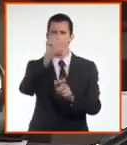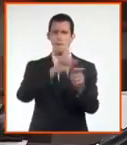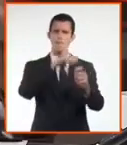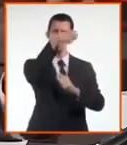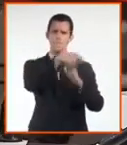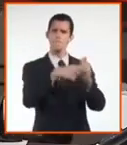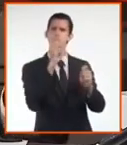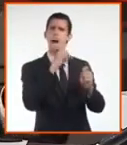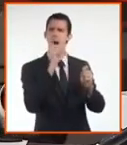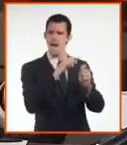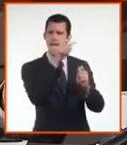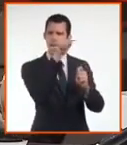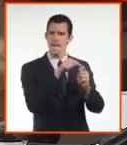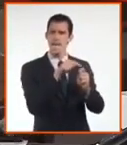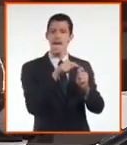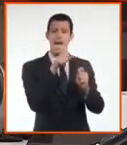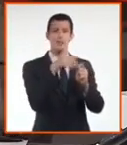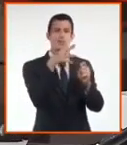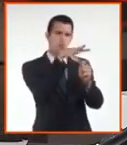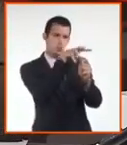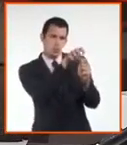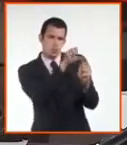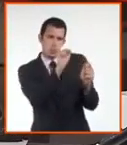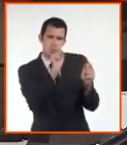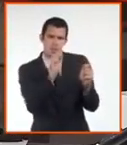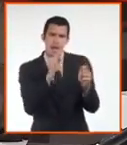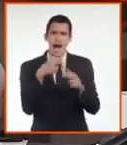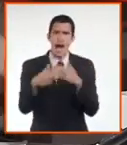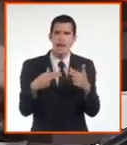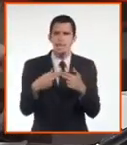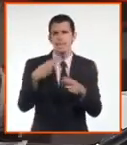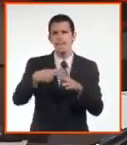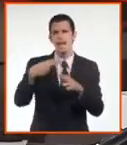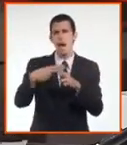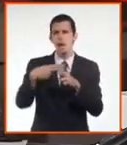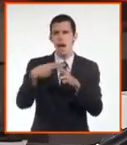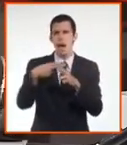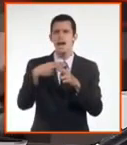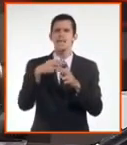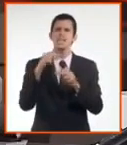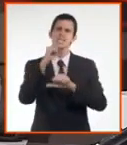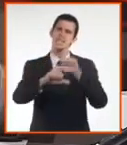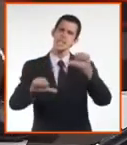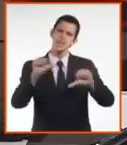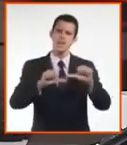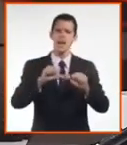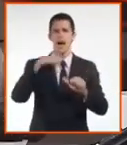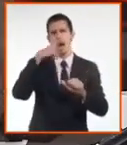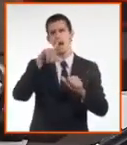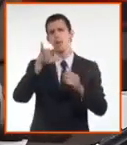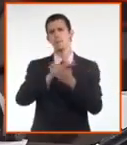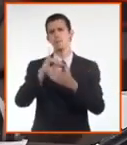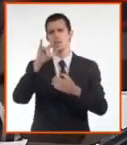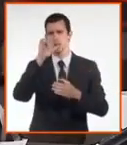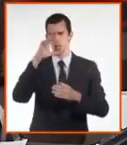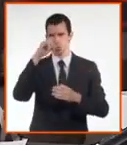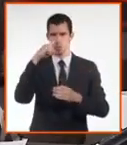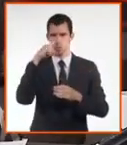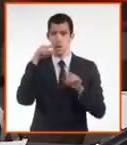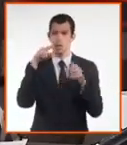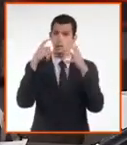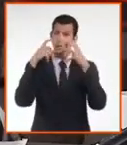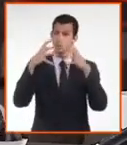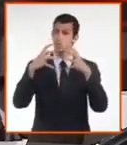eso es serial entonces hoy en el mundo hay una restricción más producto el conflicto que hay entre